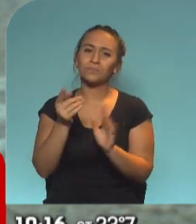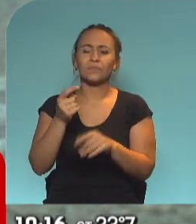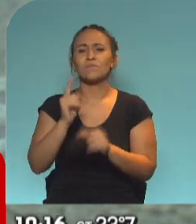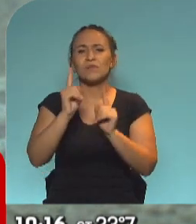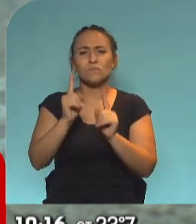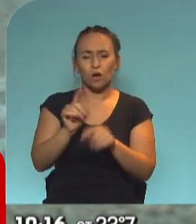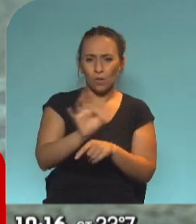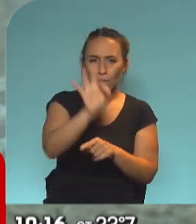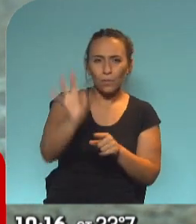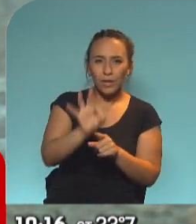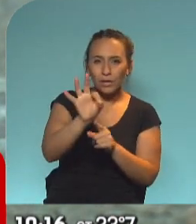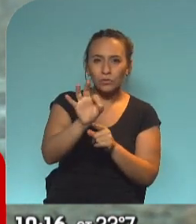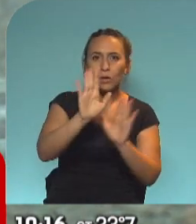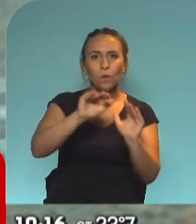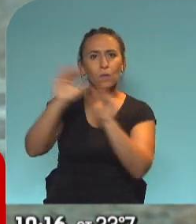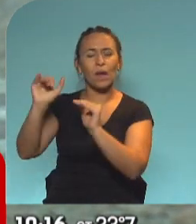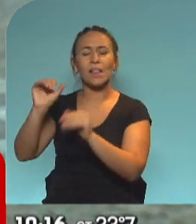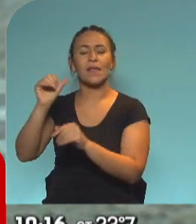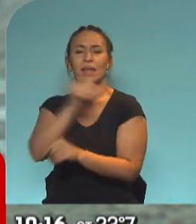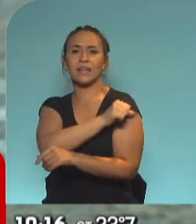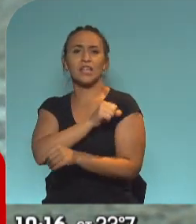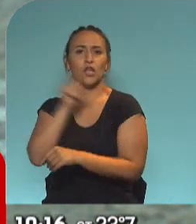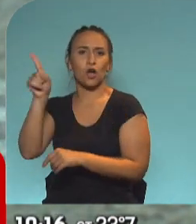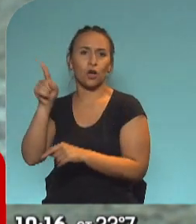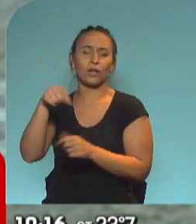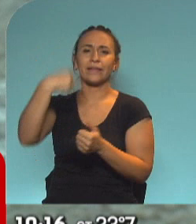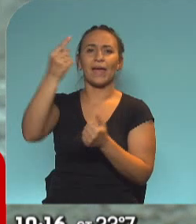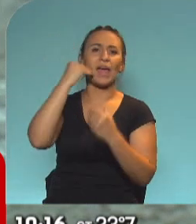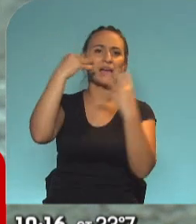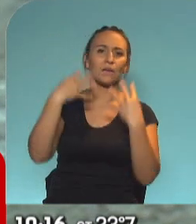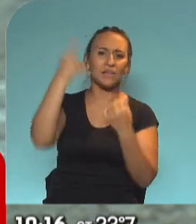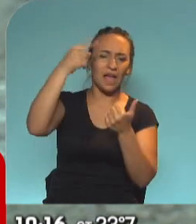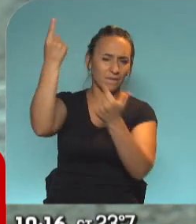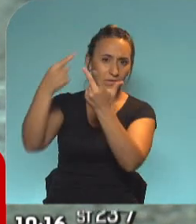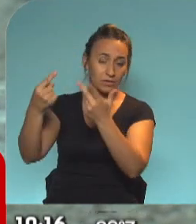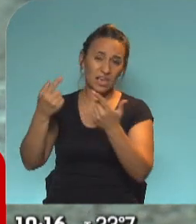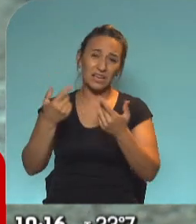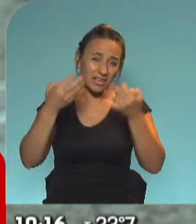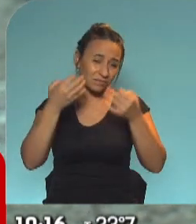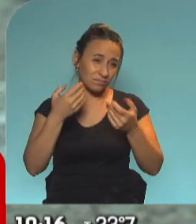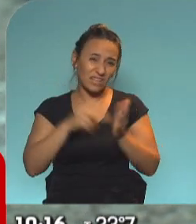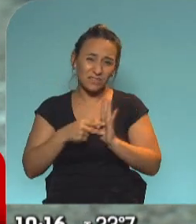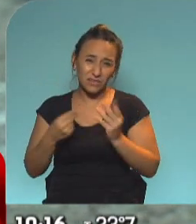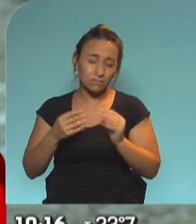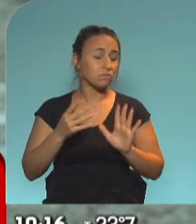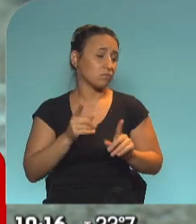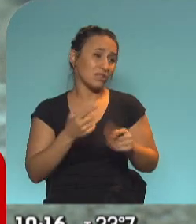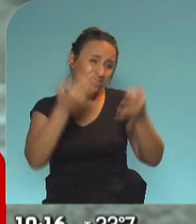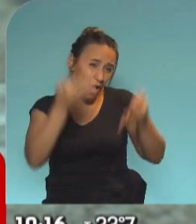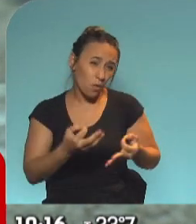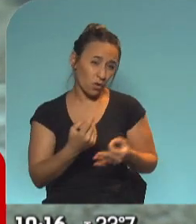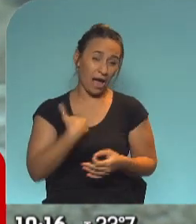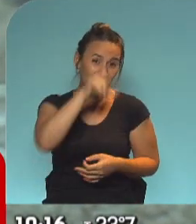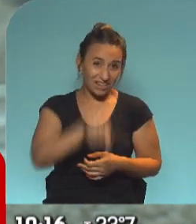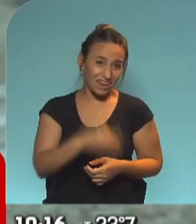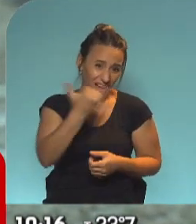cepa detectada en Río de Janeiro y no la sudafricana o la británica? Aquella, posiblemente tenemos las otras dos también. También, o sea. Y totalmente. Pero por lo